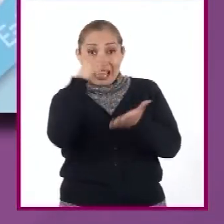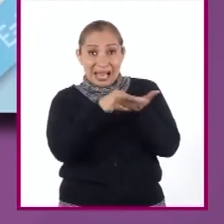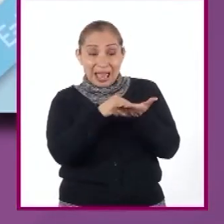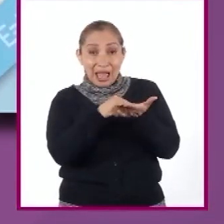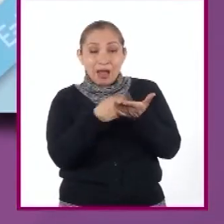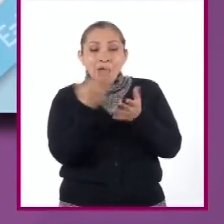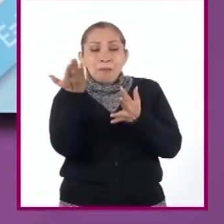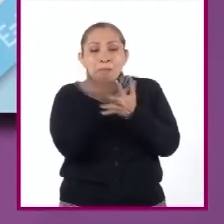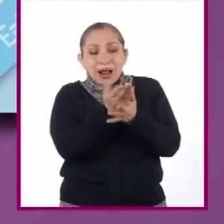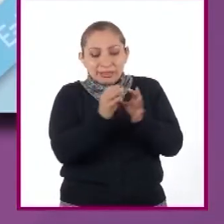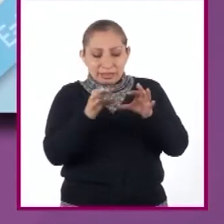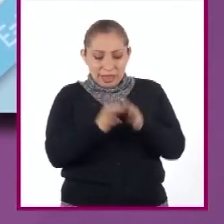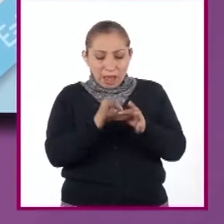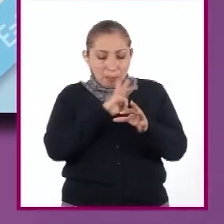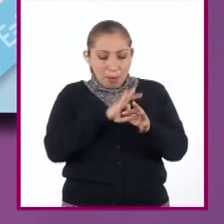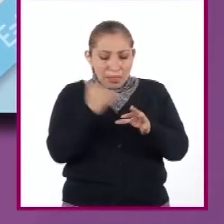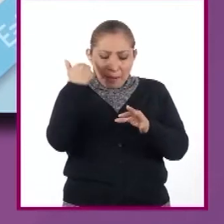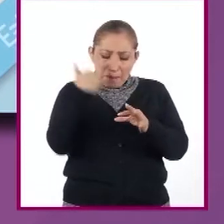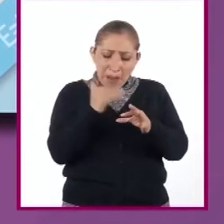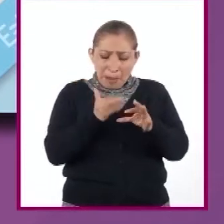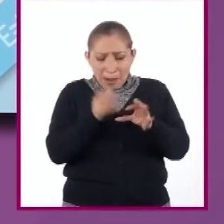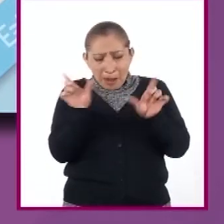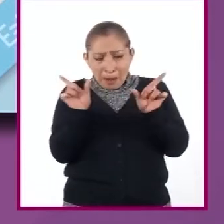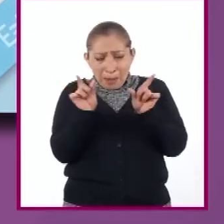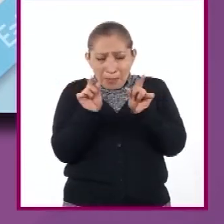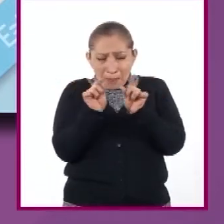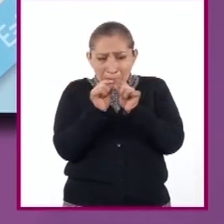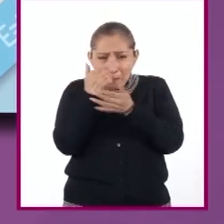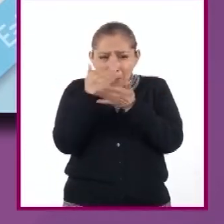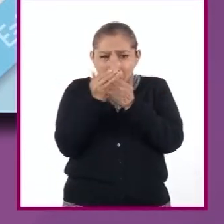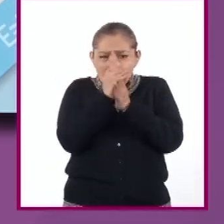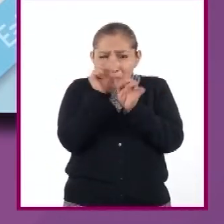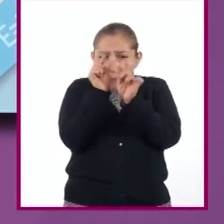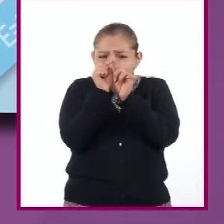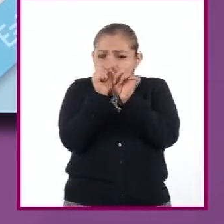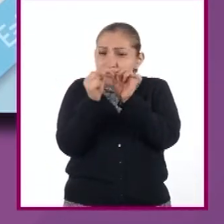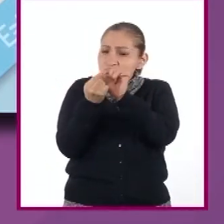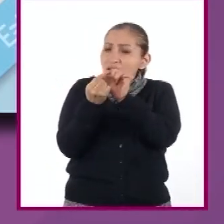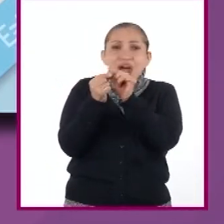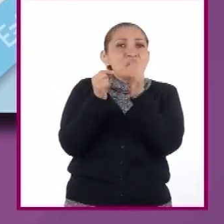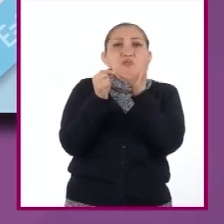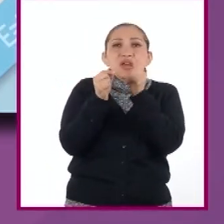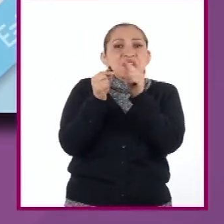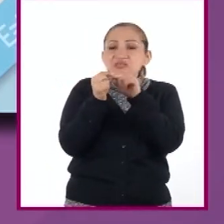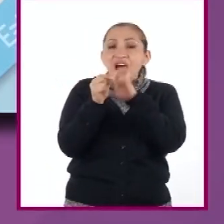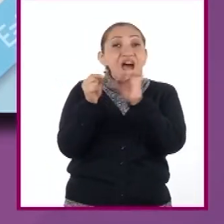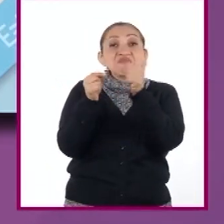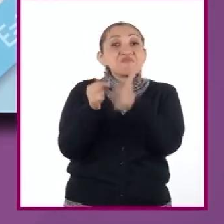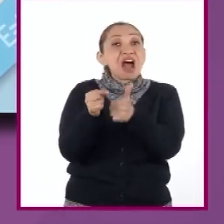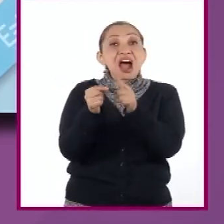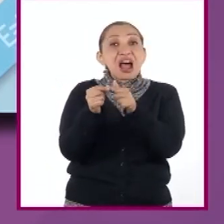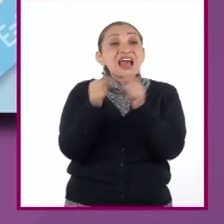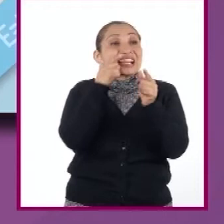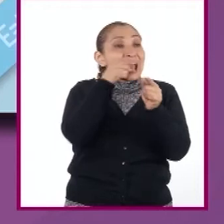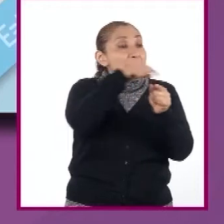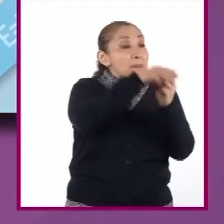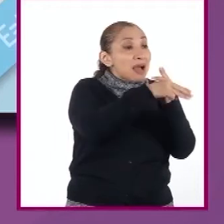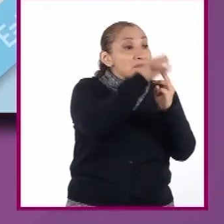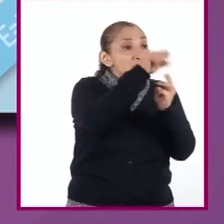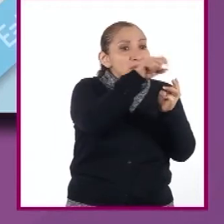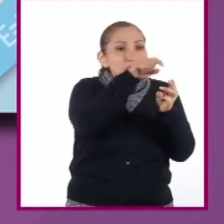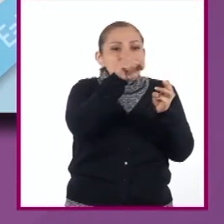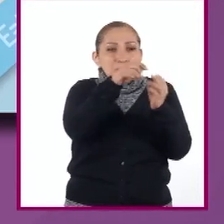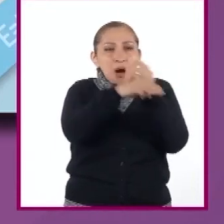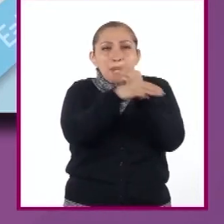de materia podía dividirse hasta llegar a un pedazo indivisible, es decir, consideraba que la materia era continua.